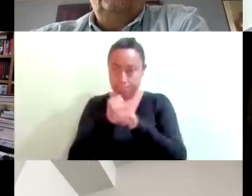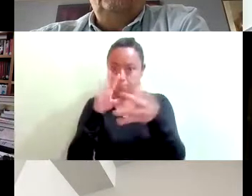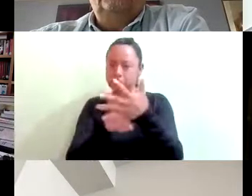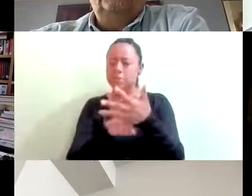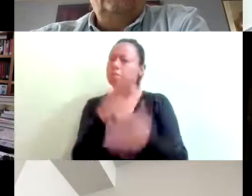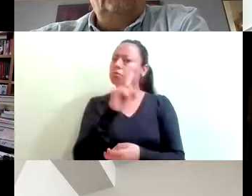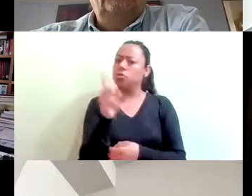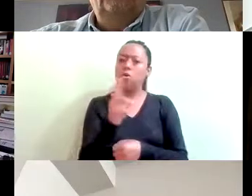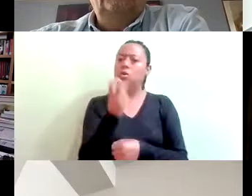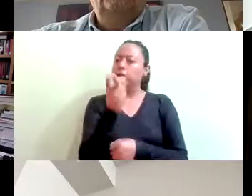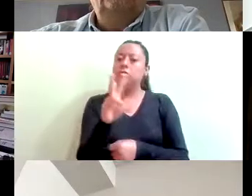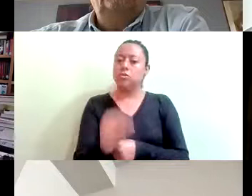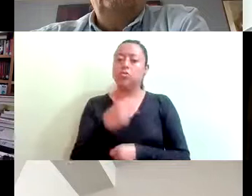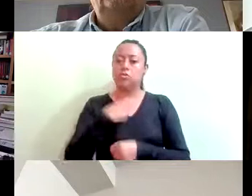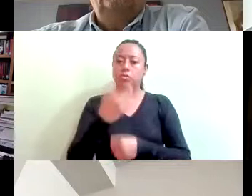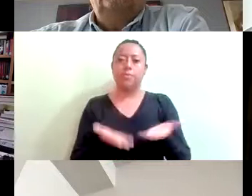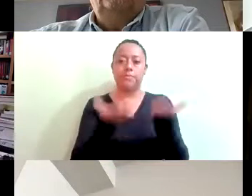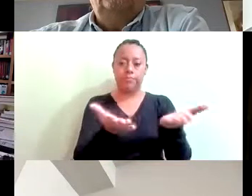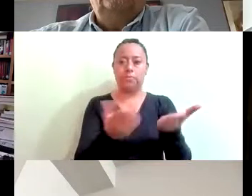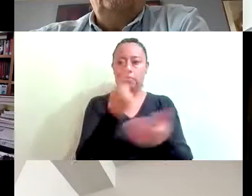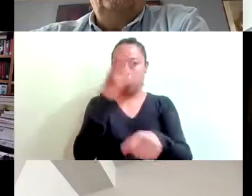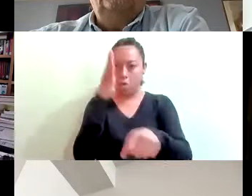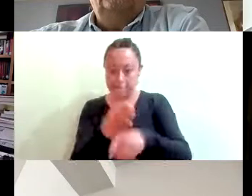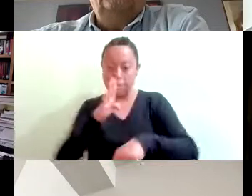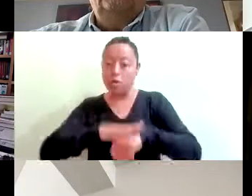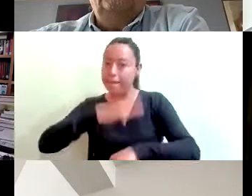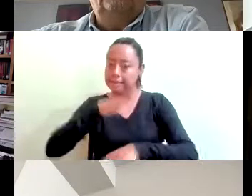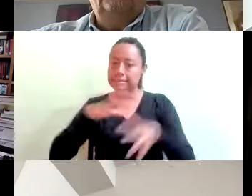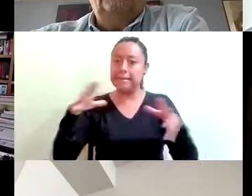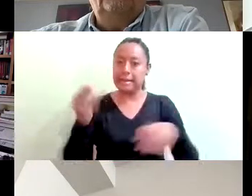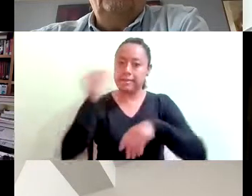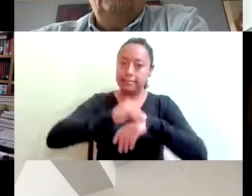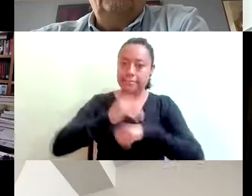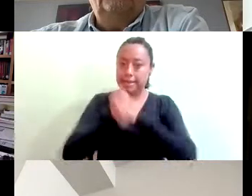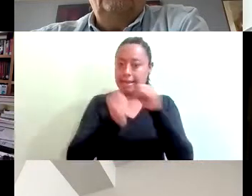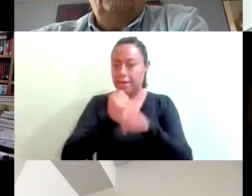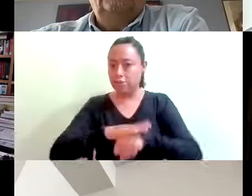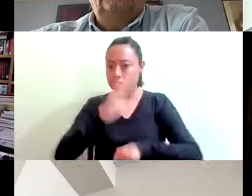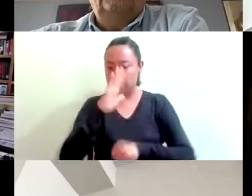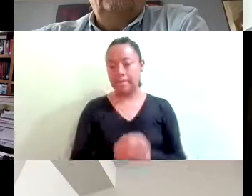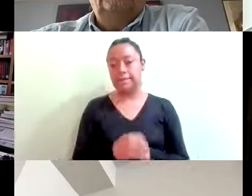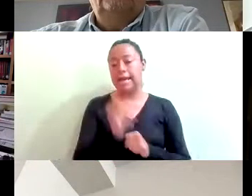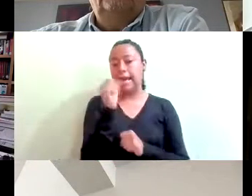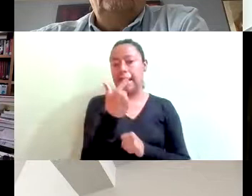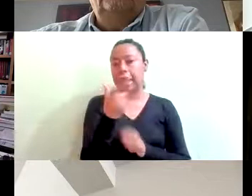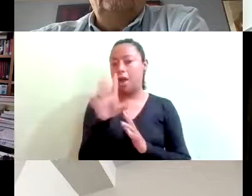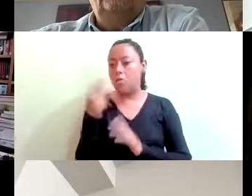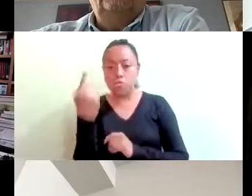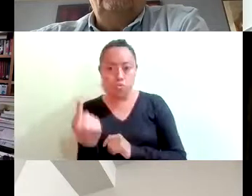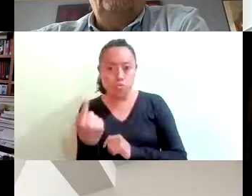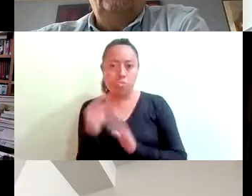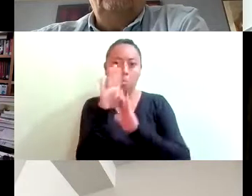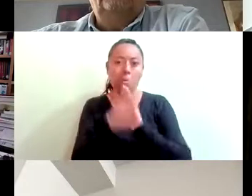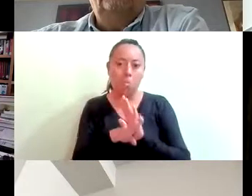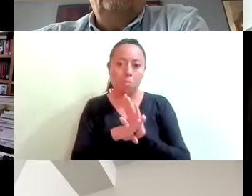estoy subrayando, una pena mayor a un delito que es catalogado menor por el